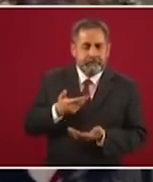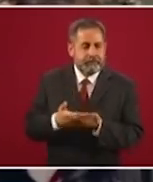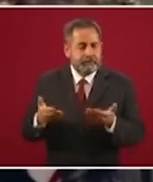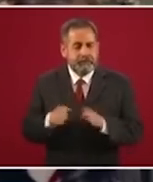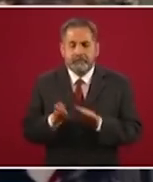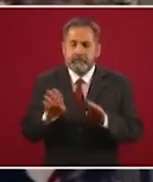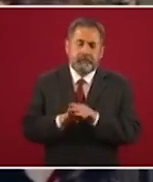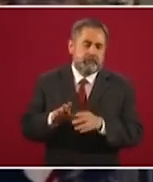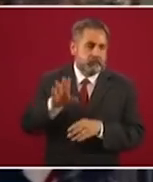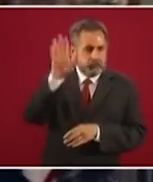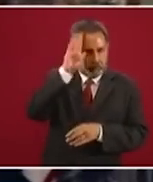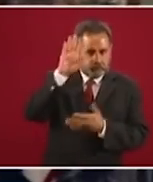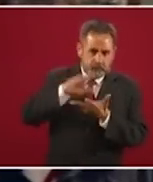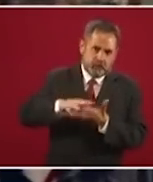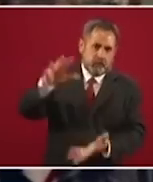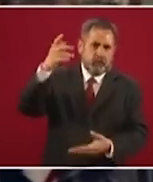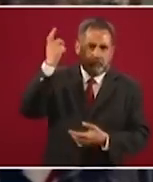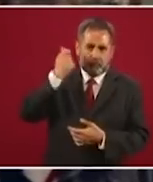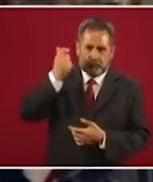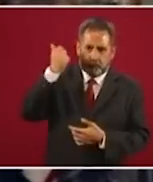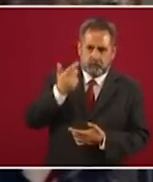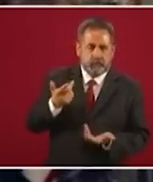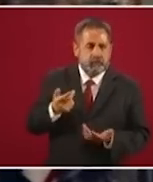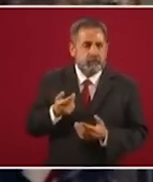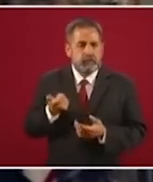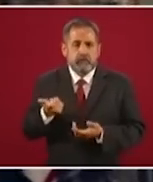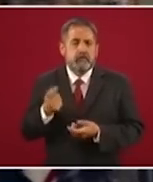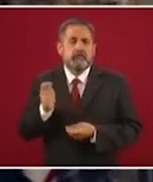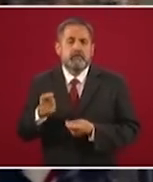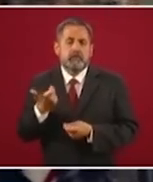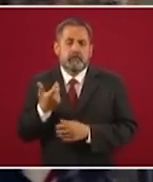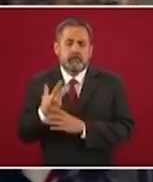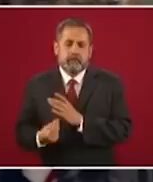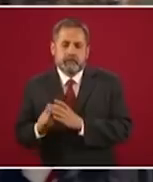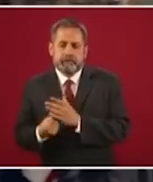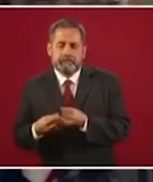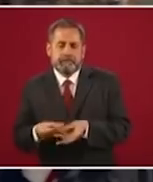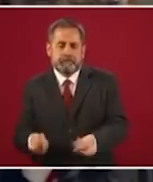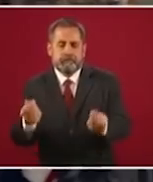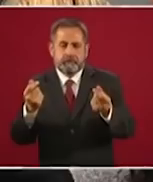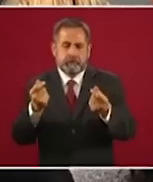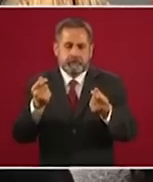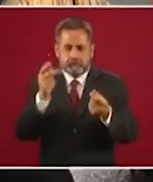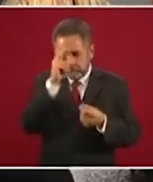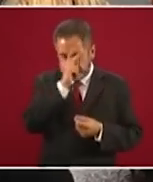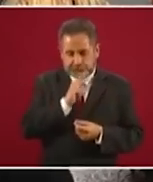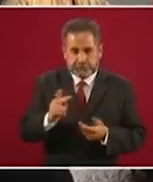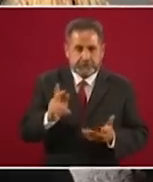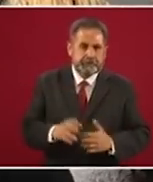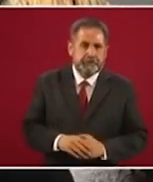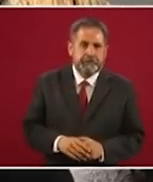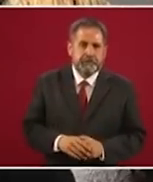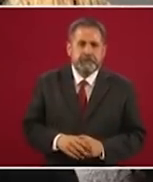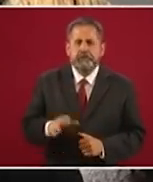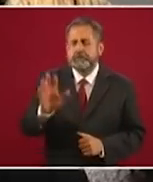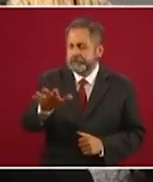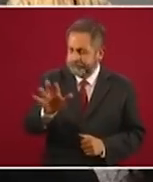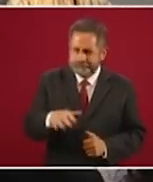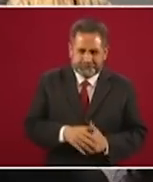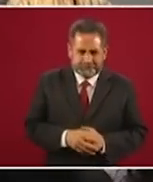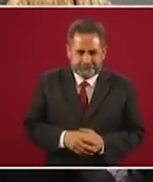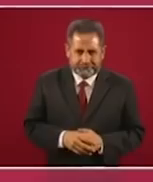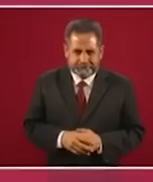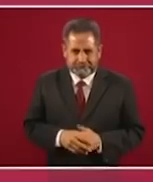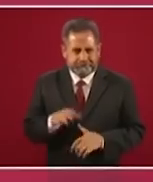gozan de unas pensiones altas, y que eso se está fugando, obviamente, para el sector salud. Sí, en general lo